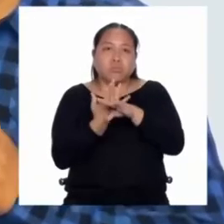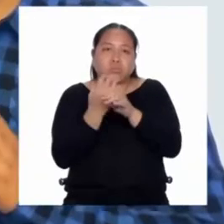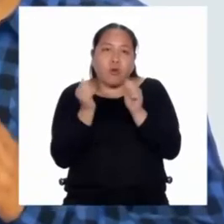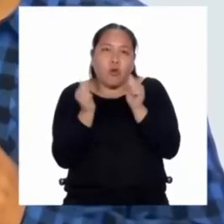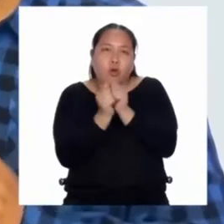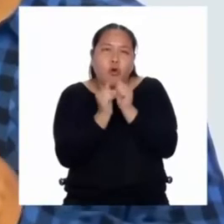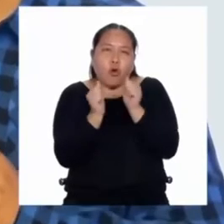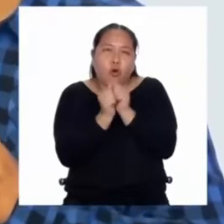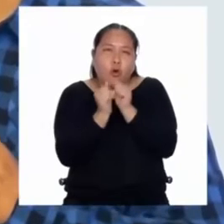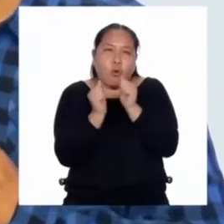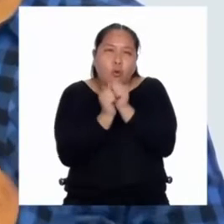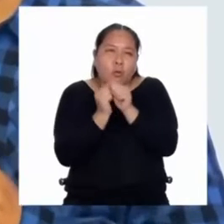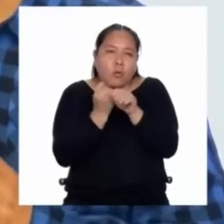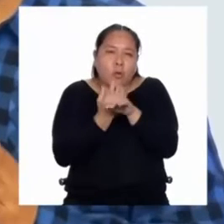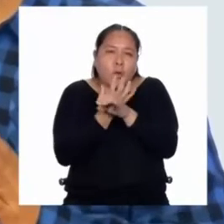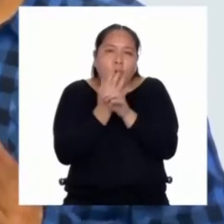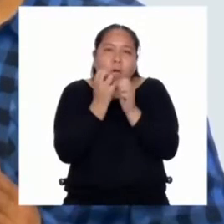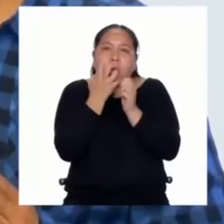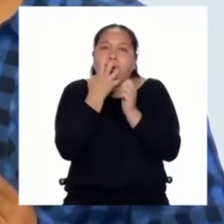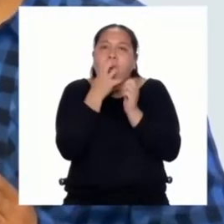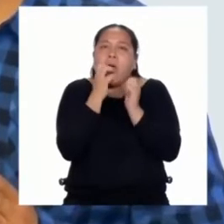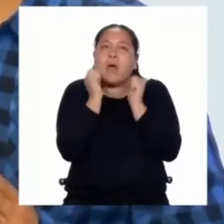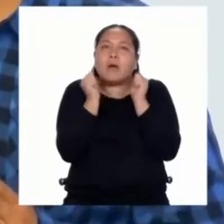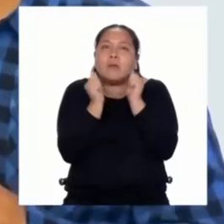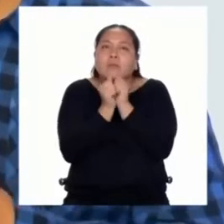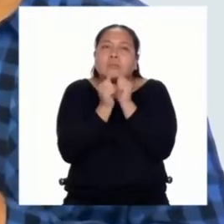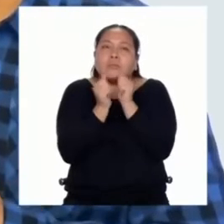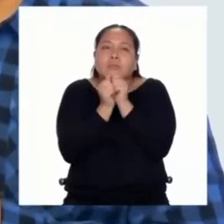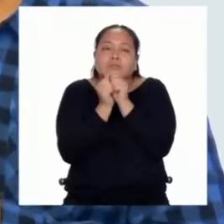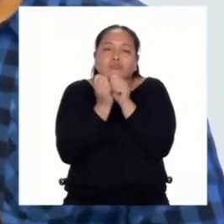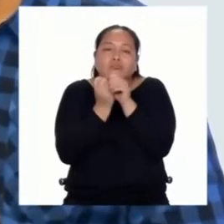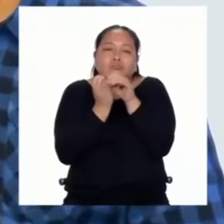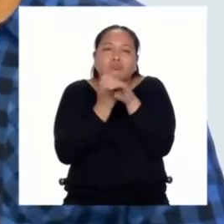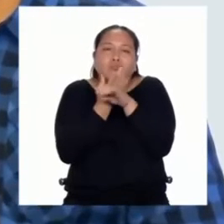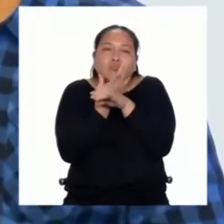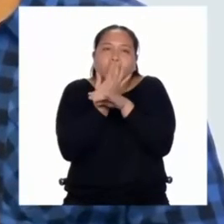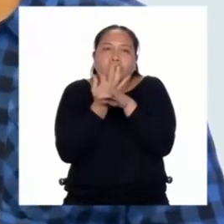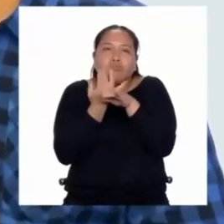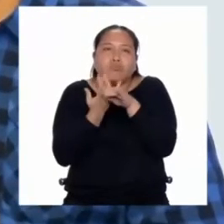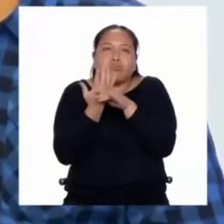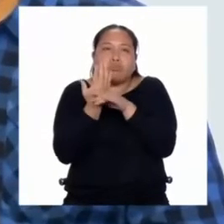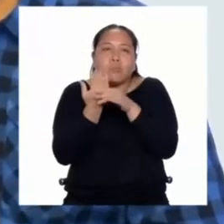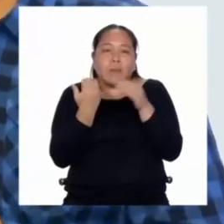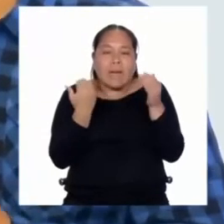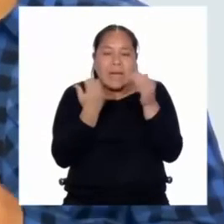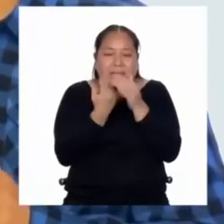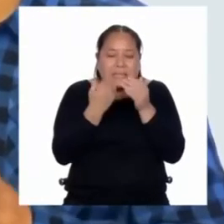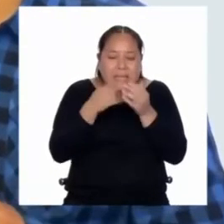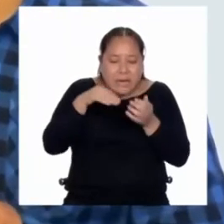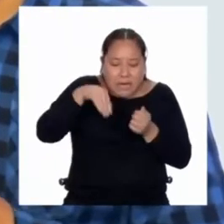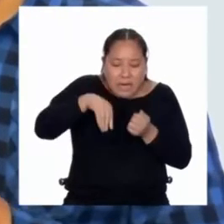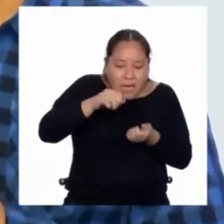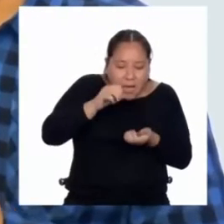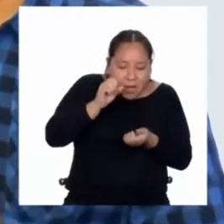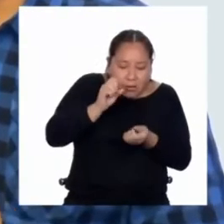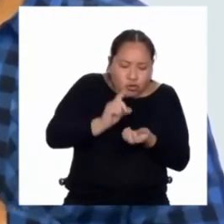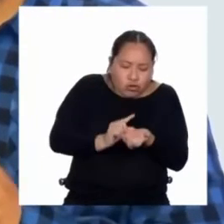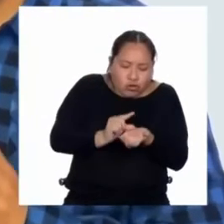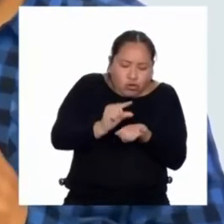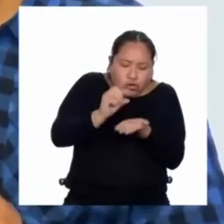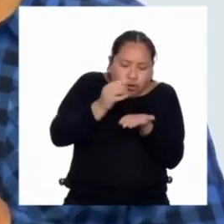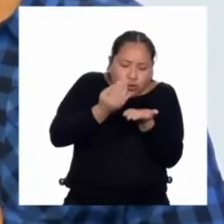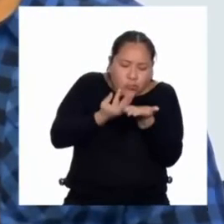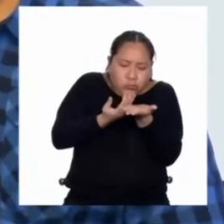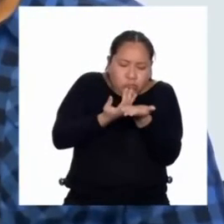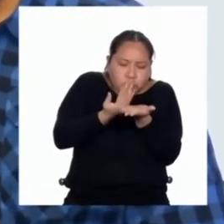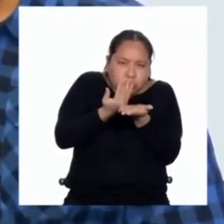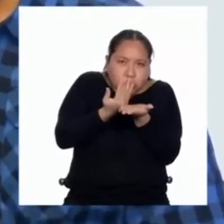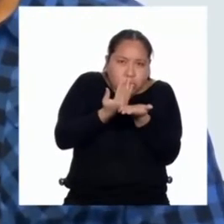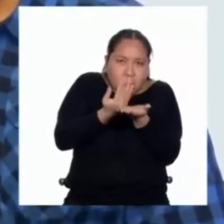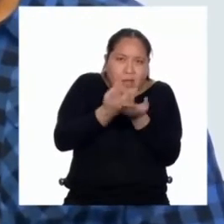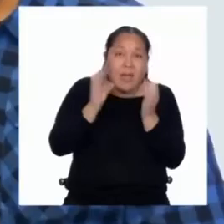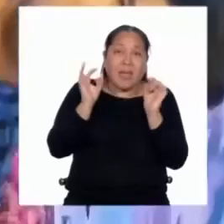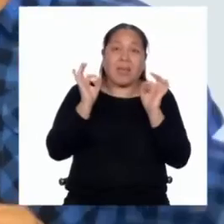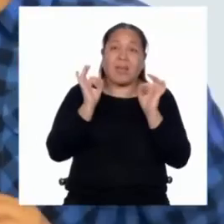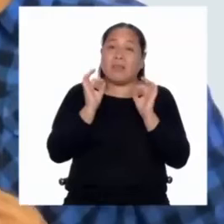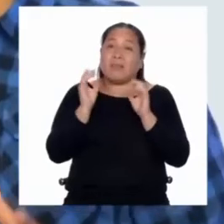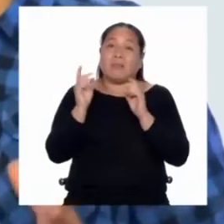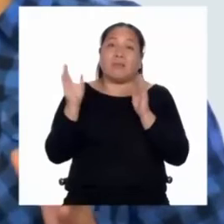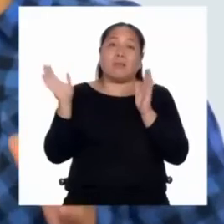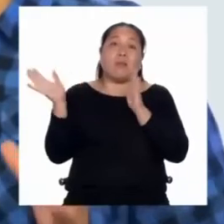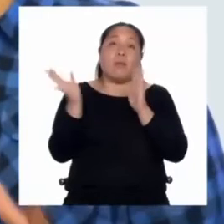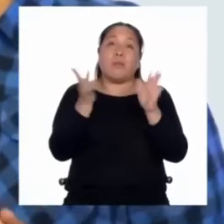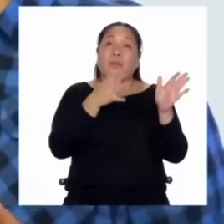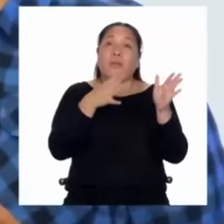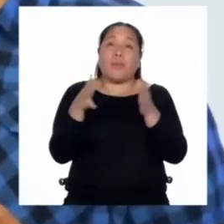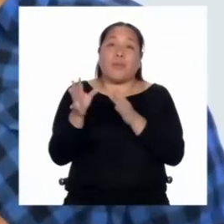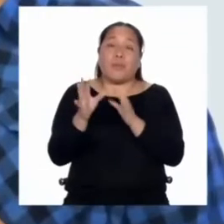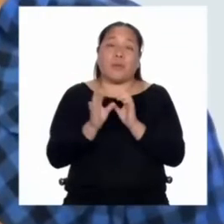apiñada para poder conservar el calor y está muy cerca al suelo porque busca evitar fuertes vientos.